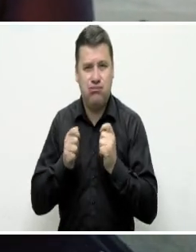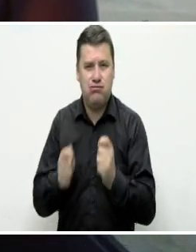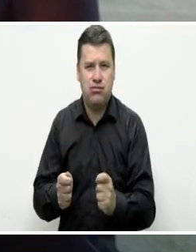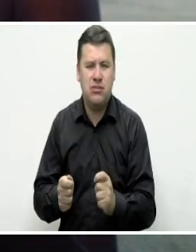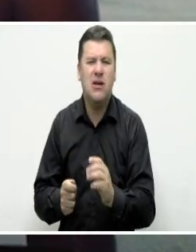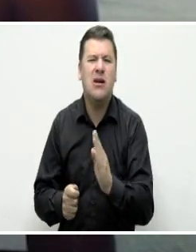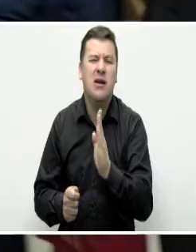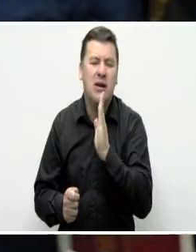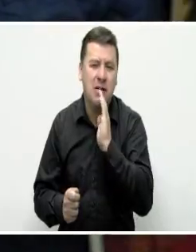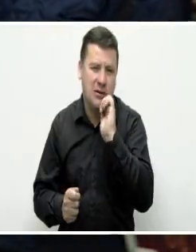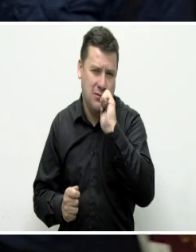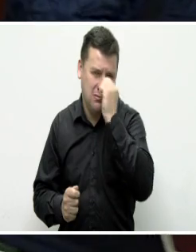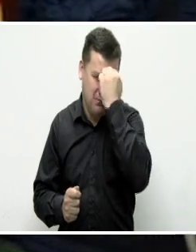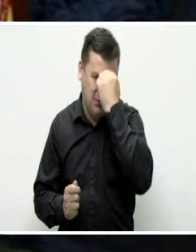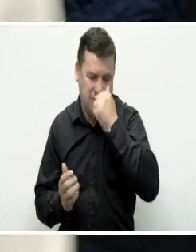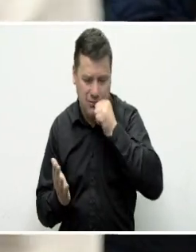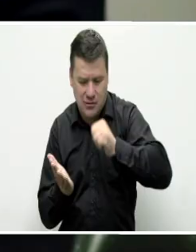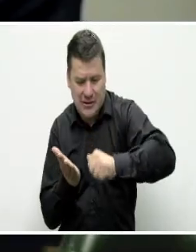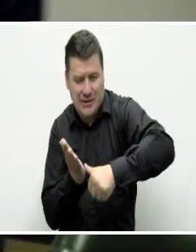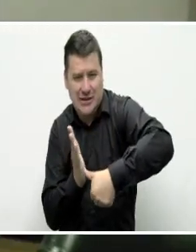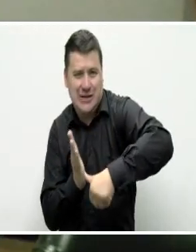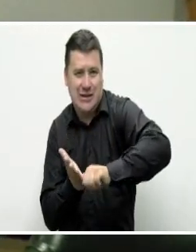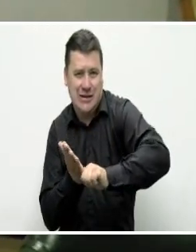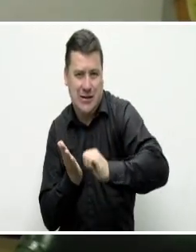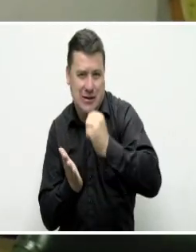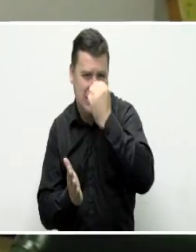la Registraduría Nacional del Estado Civil.